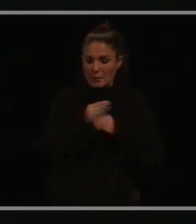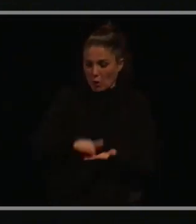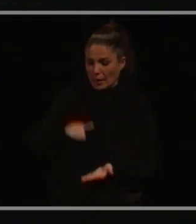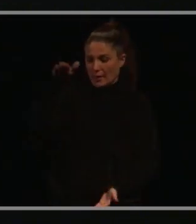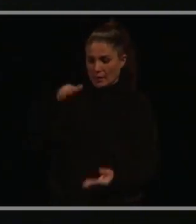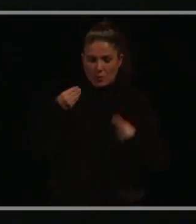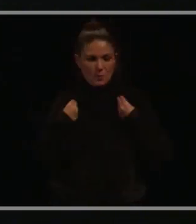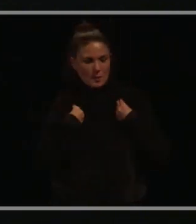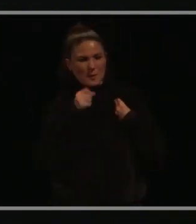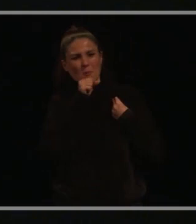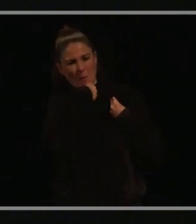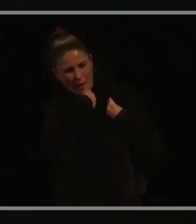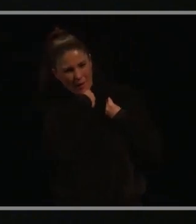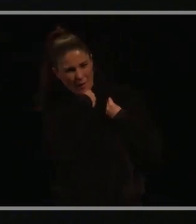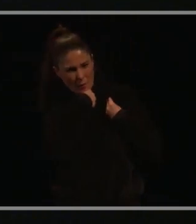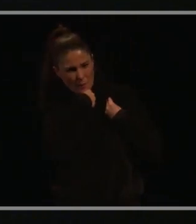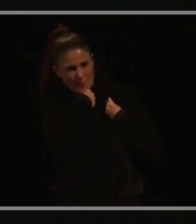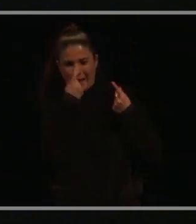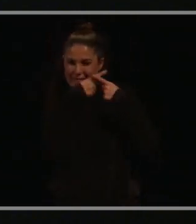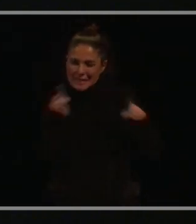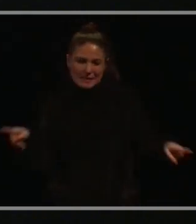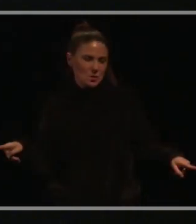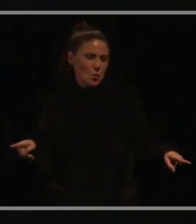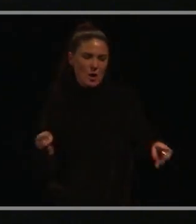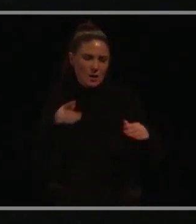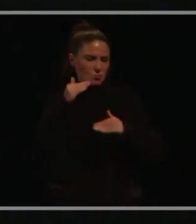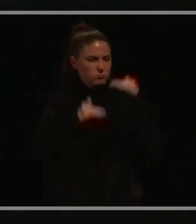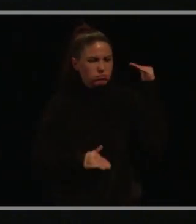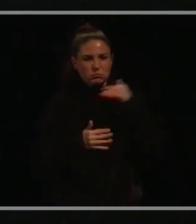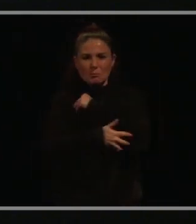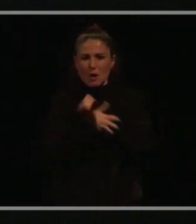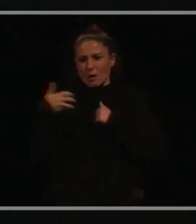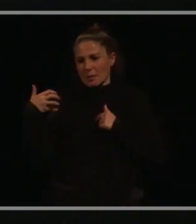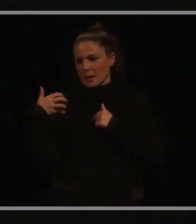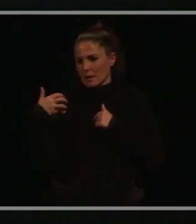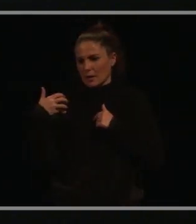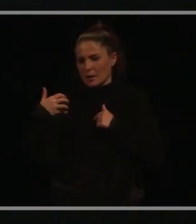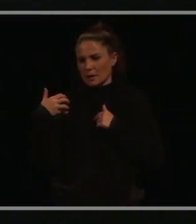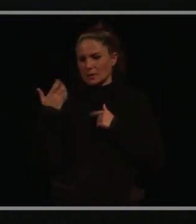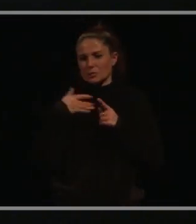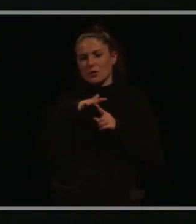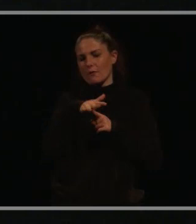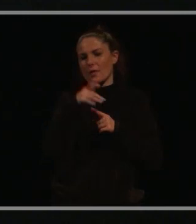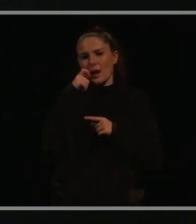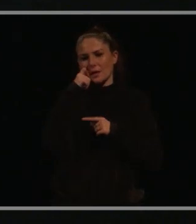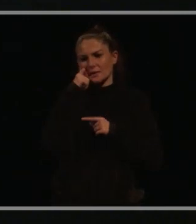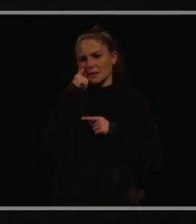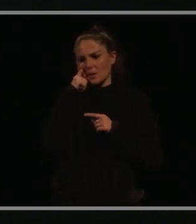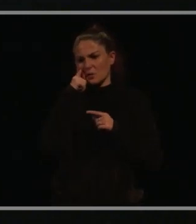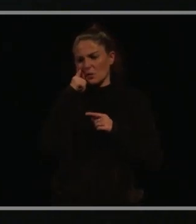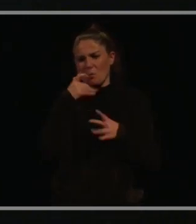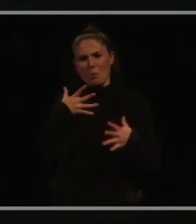enfermamos, envejecemos. La desigualdad y la pobreza son unos determinantes de la salud